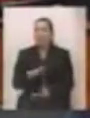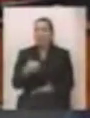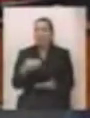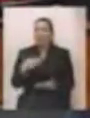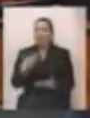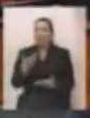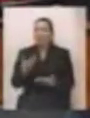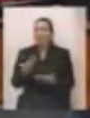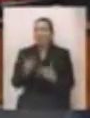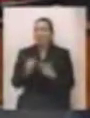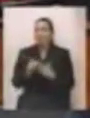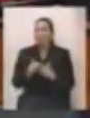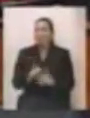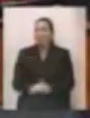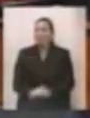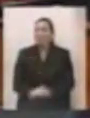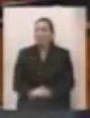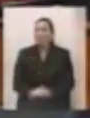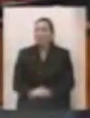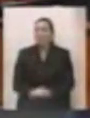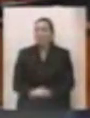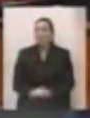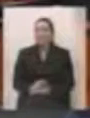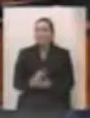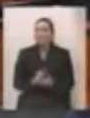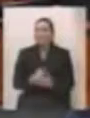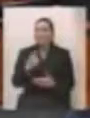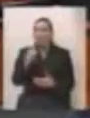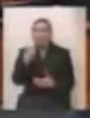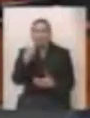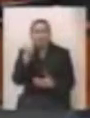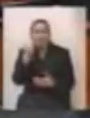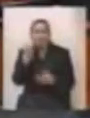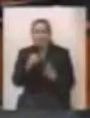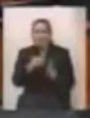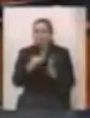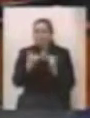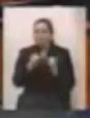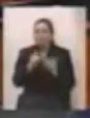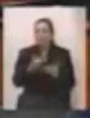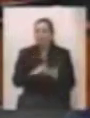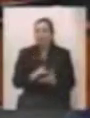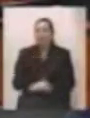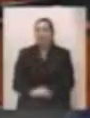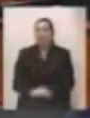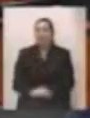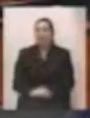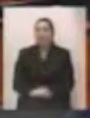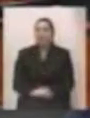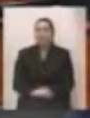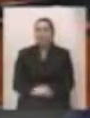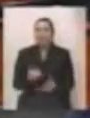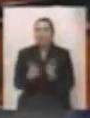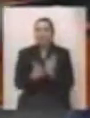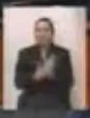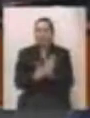que pueden llevarse a sus móviles, a sus casas y utilizar de manera indiscriminada la pornografía y poder tener información y contaminarse. Por eso es que